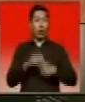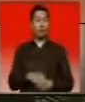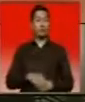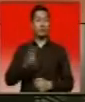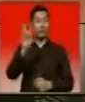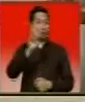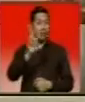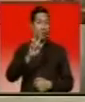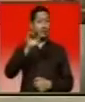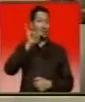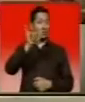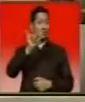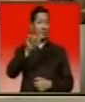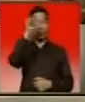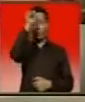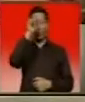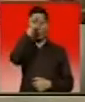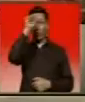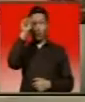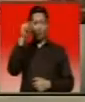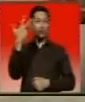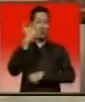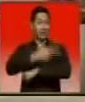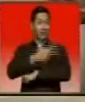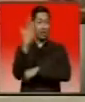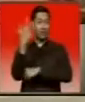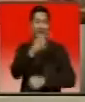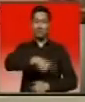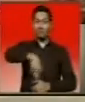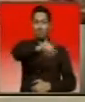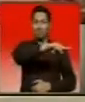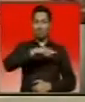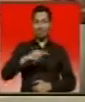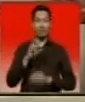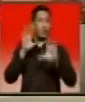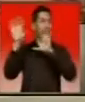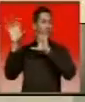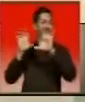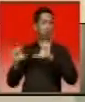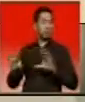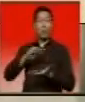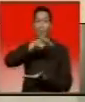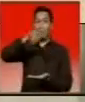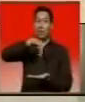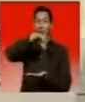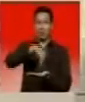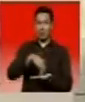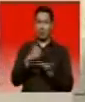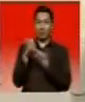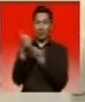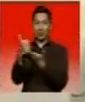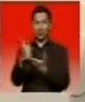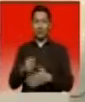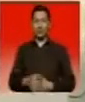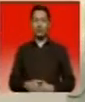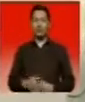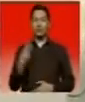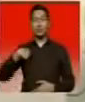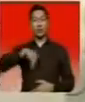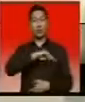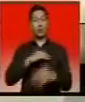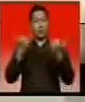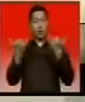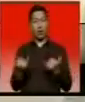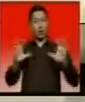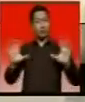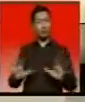semana con el festival donde ellos, los manabitas, exponen sus productos. Estamos potenciando lo que Manabí